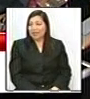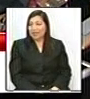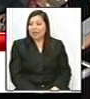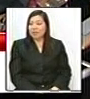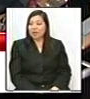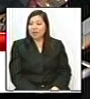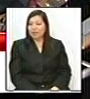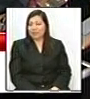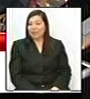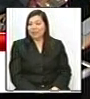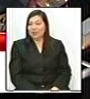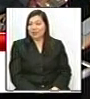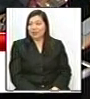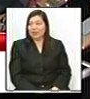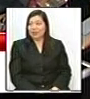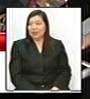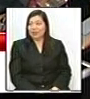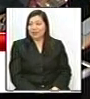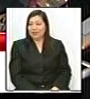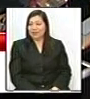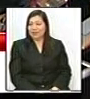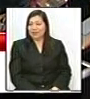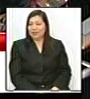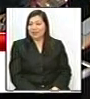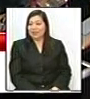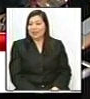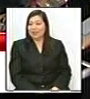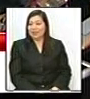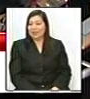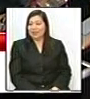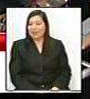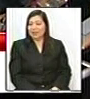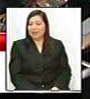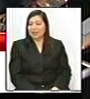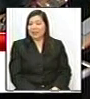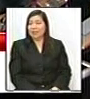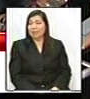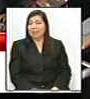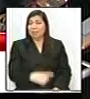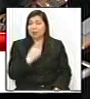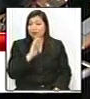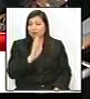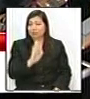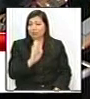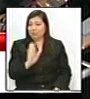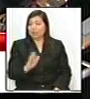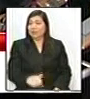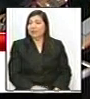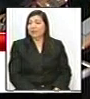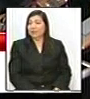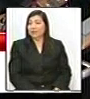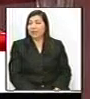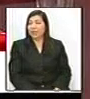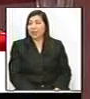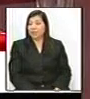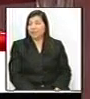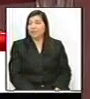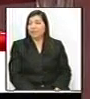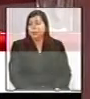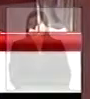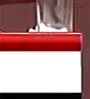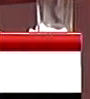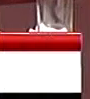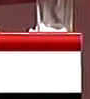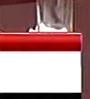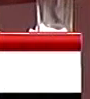Bueno, y a su equipo técnico también. Presidente, por intermedio suyo al señor